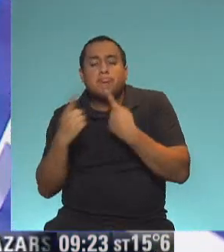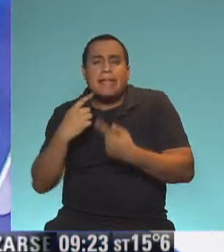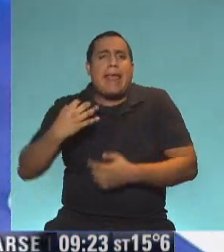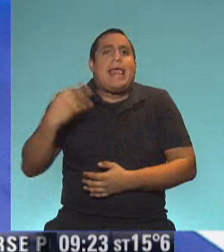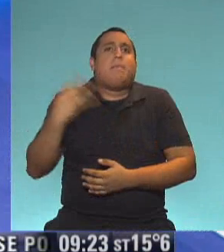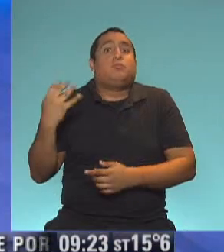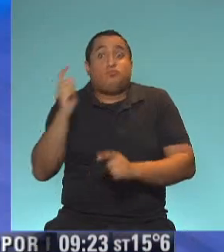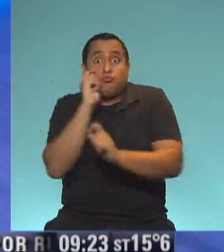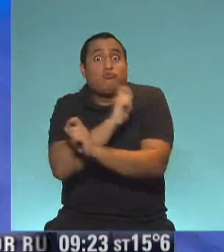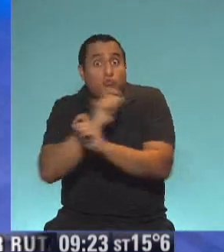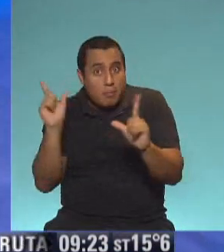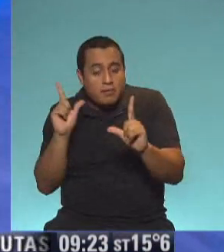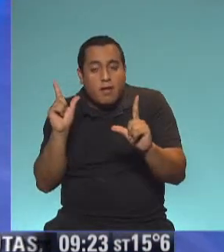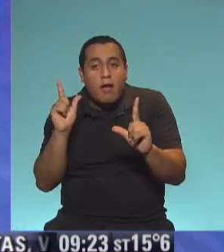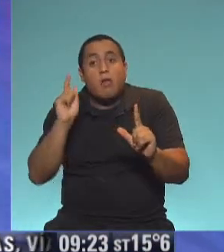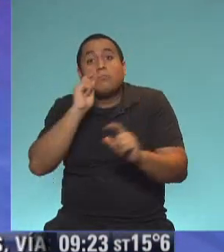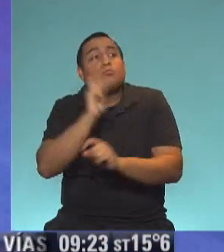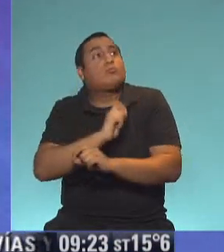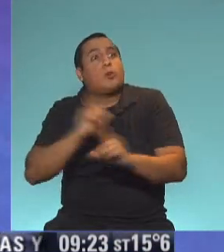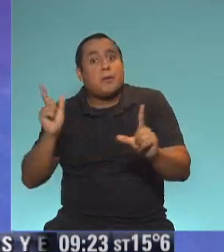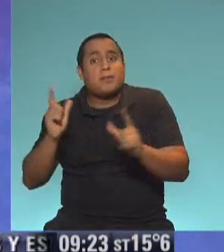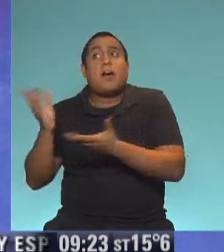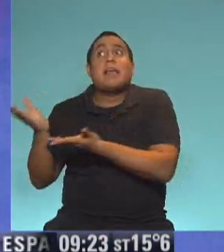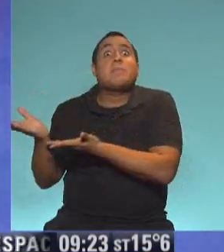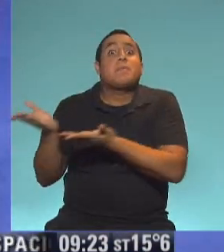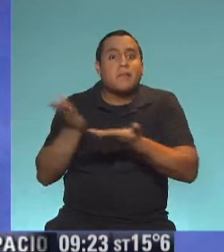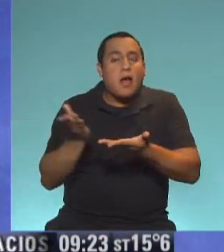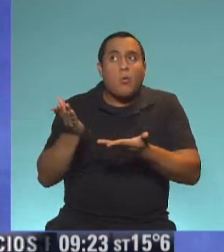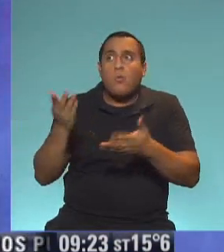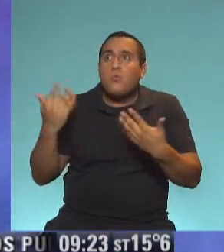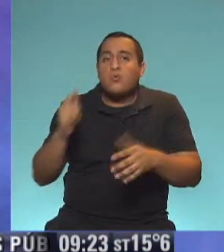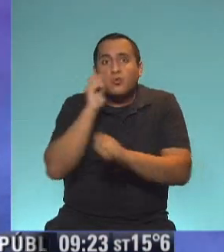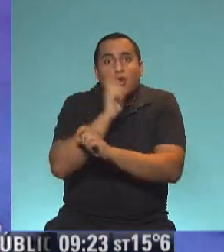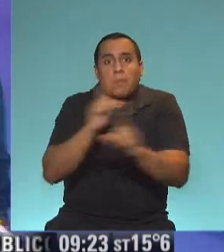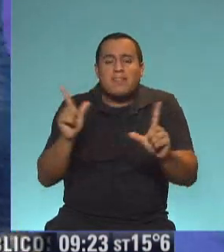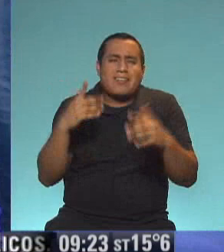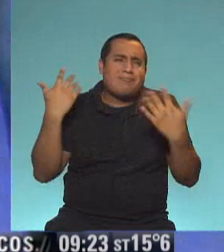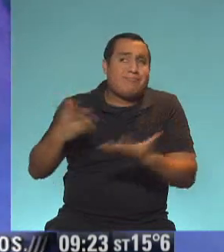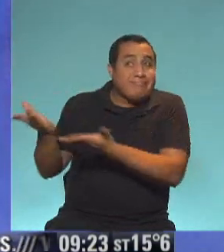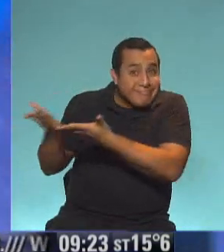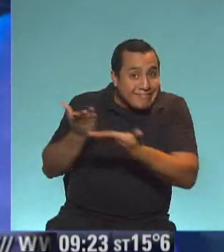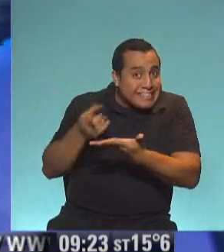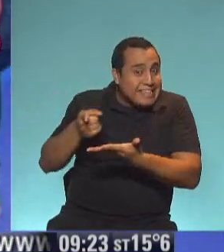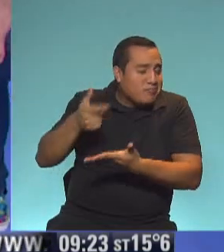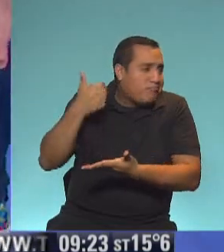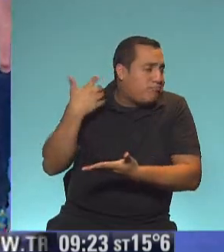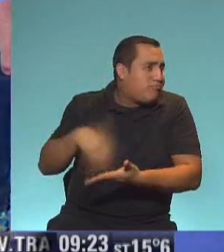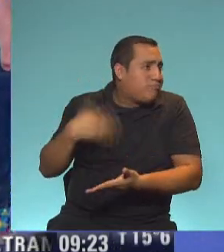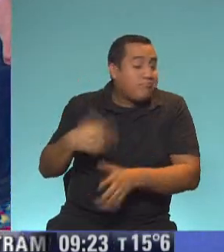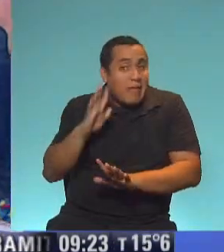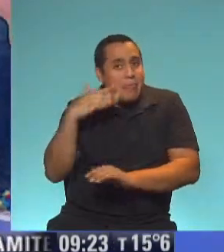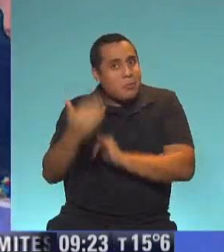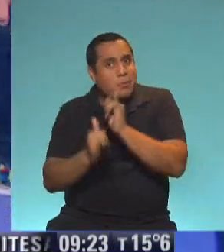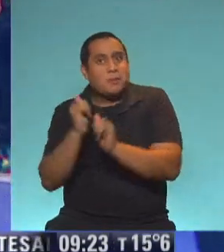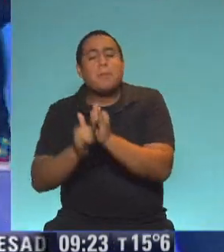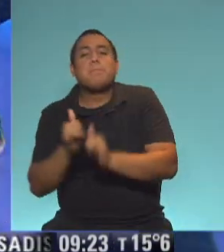Una sorpresa. ¿Tenemos una invitada sorpresa? Sí. Invitada sorpresa. ¡Ah! Me no encanta. Saben lo que es esta invitada que tenemos para hoy. ¿Qué más, señor? Exactamente.